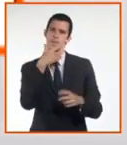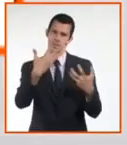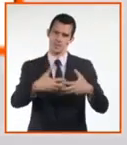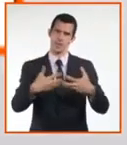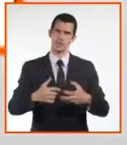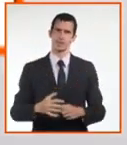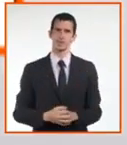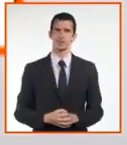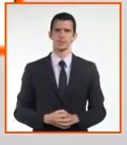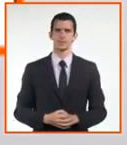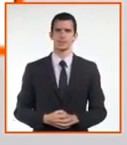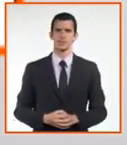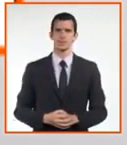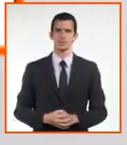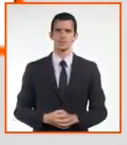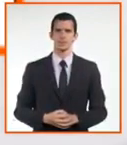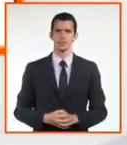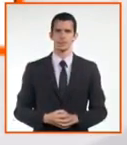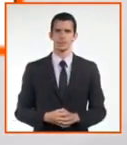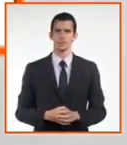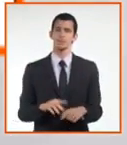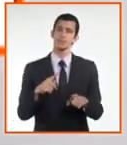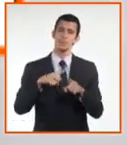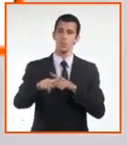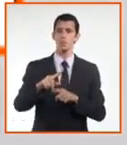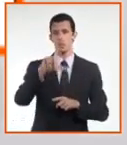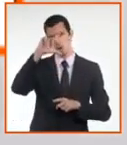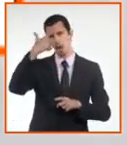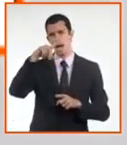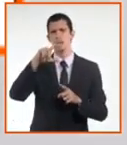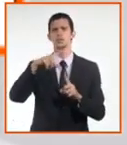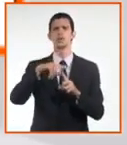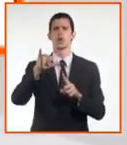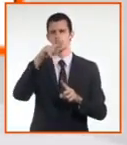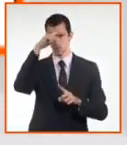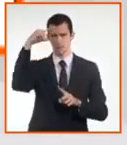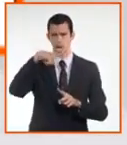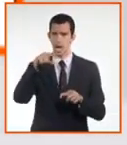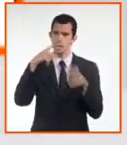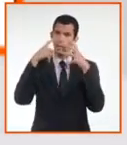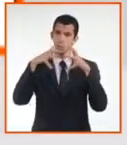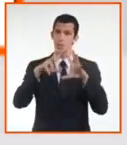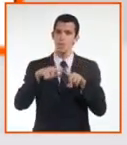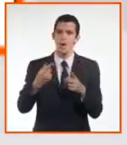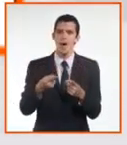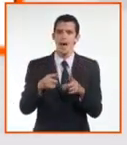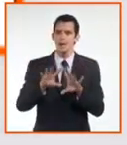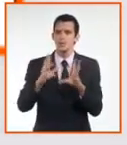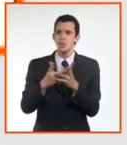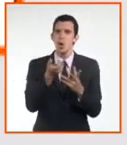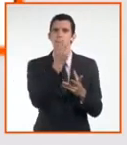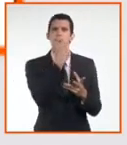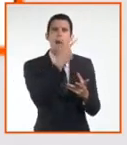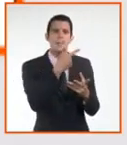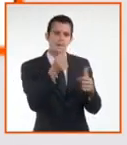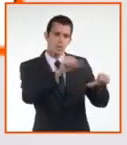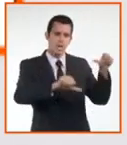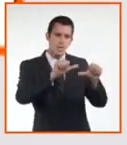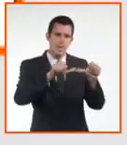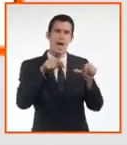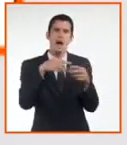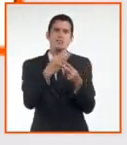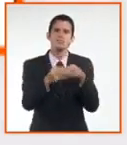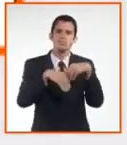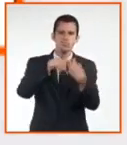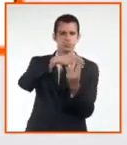tabletas casi todas tienen lactosa el sorbitol ya se logró la sustitución del laboratorio medir y de conjunto con la